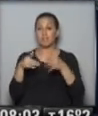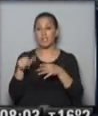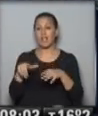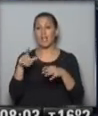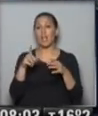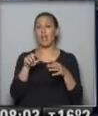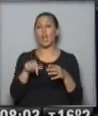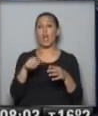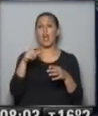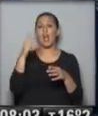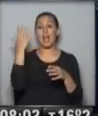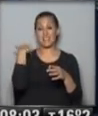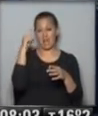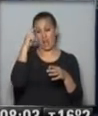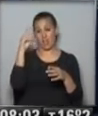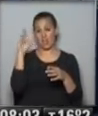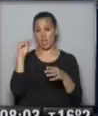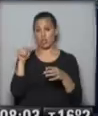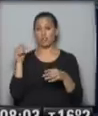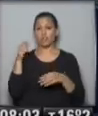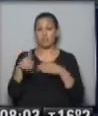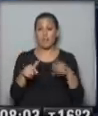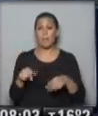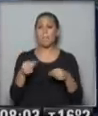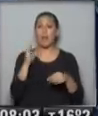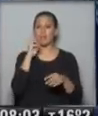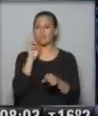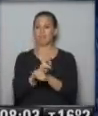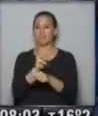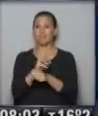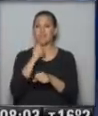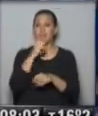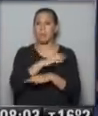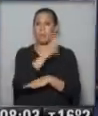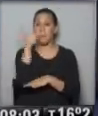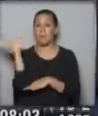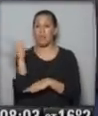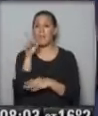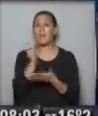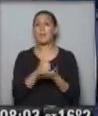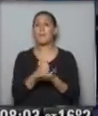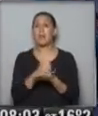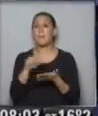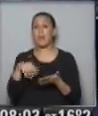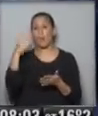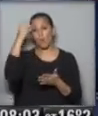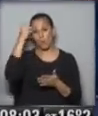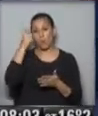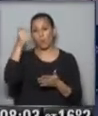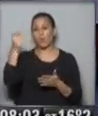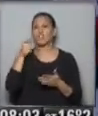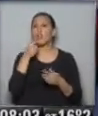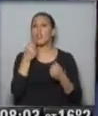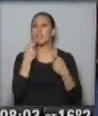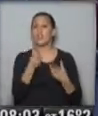las 22 horas de ayer para realizar una vigilia esperando la audiencia que dará a conocer el